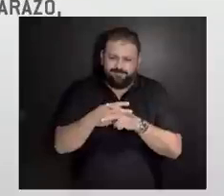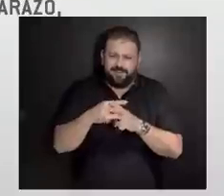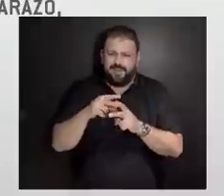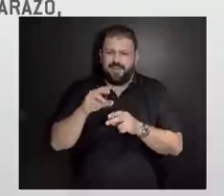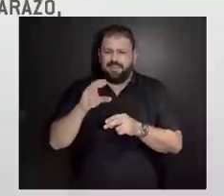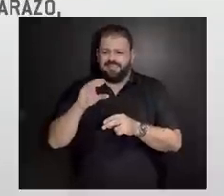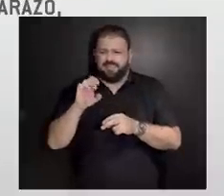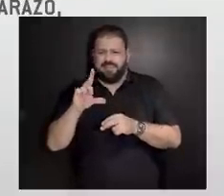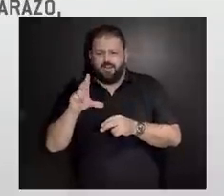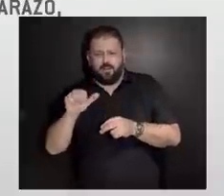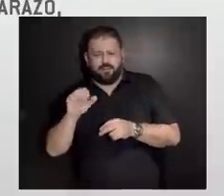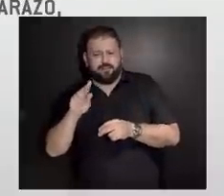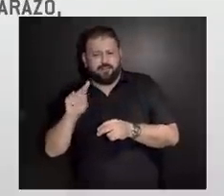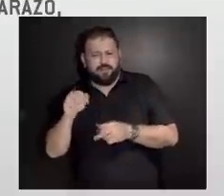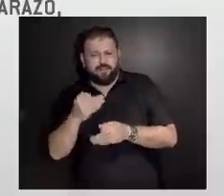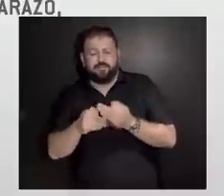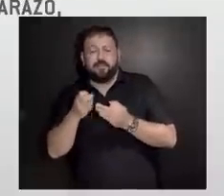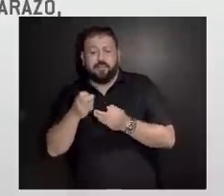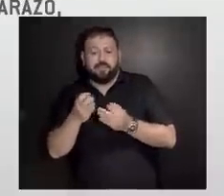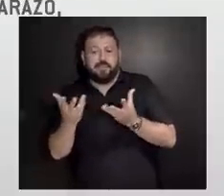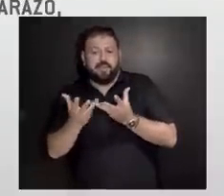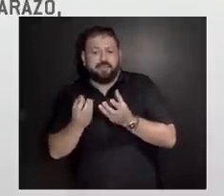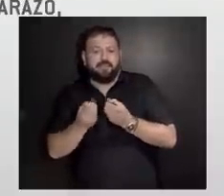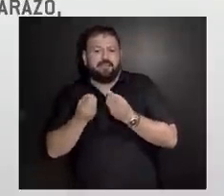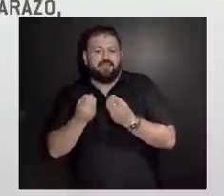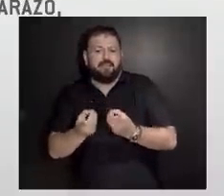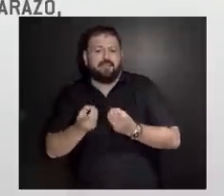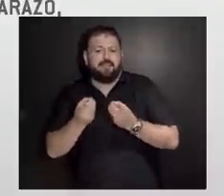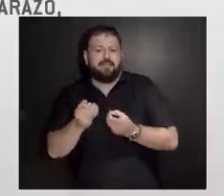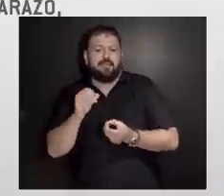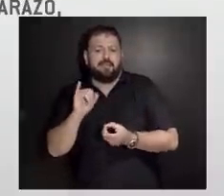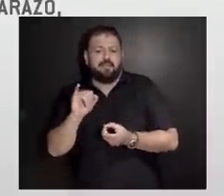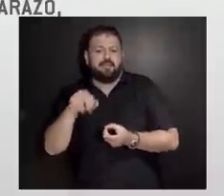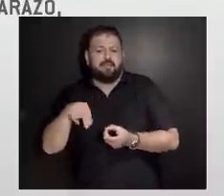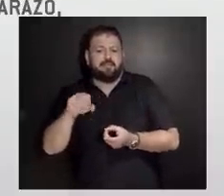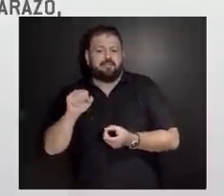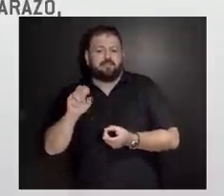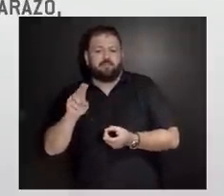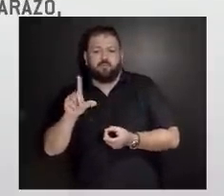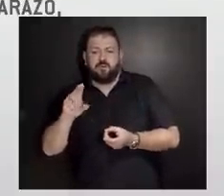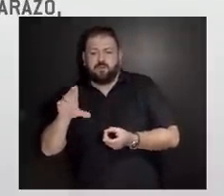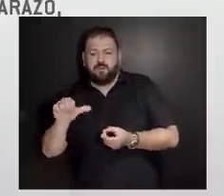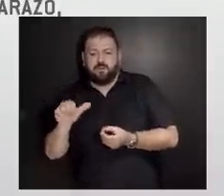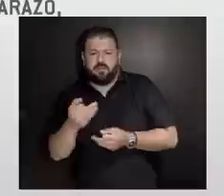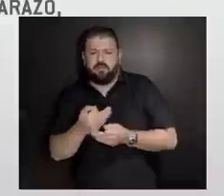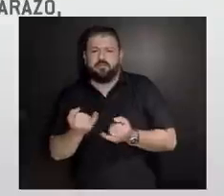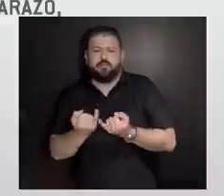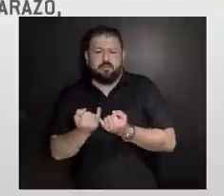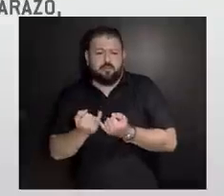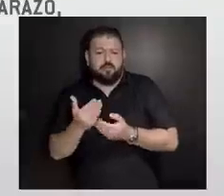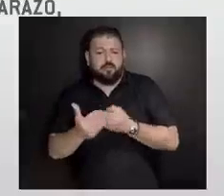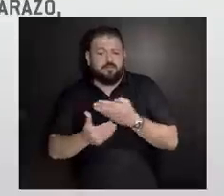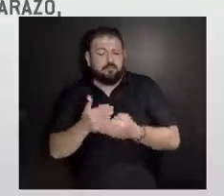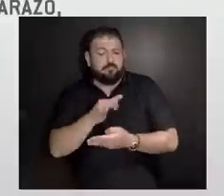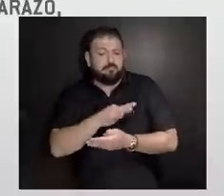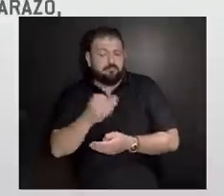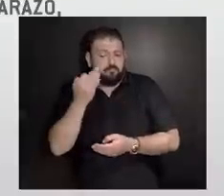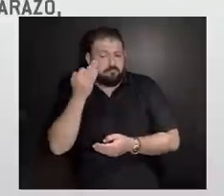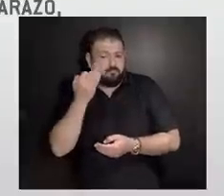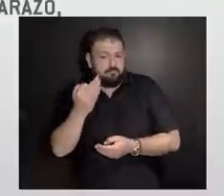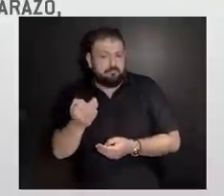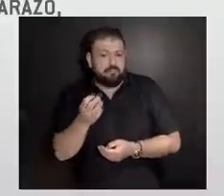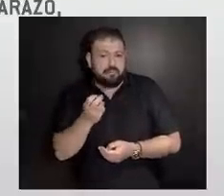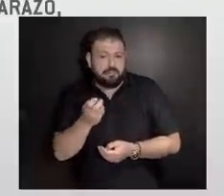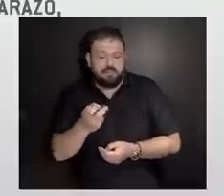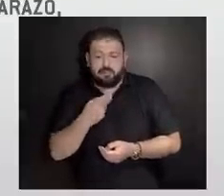células beta son las que producen insulina, y esto a mediano, sí, a corto o mediano plazo va a generar la destrucción